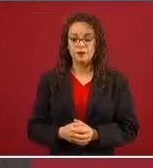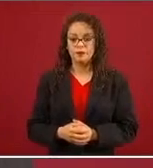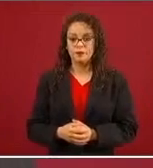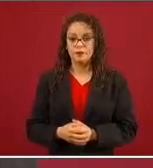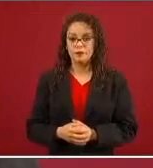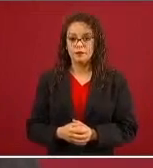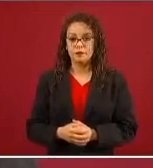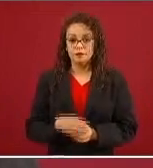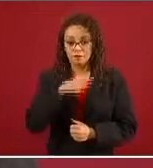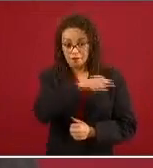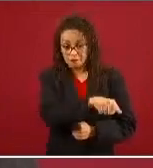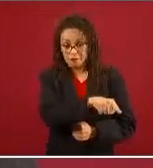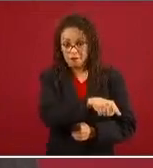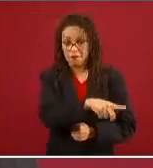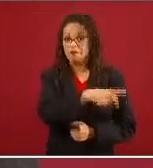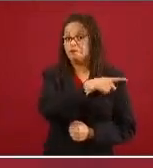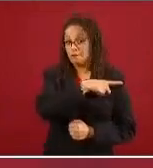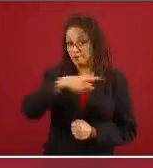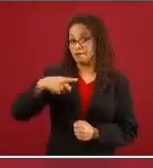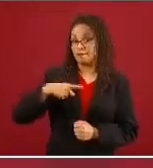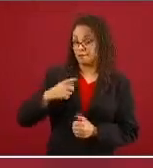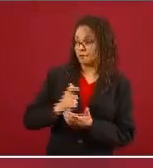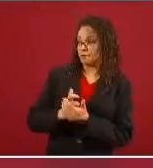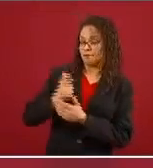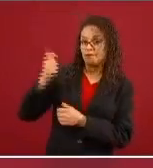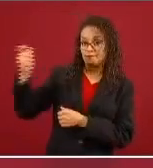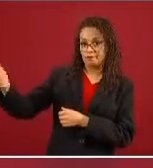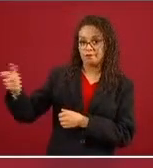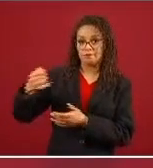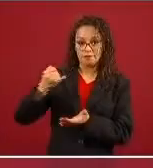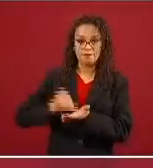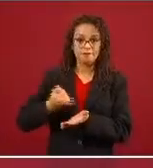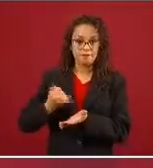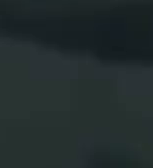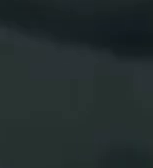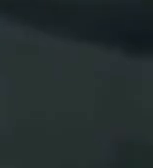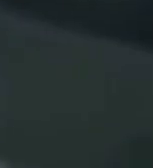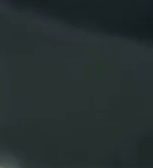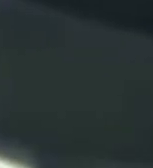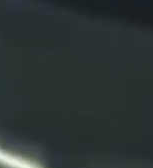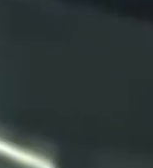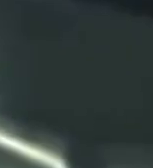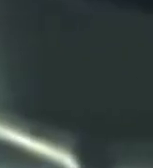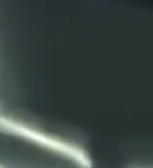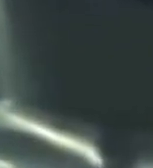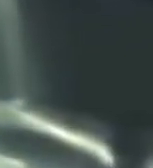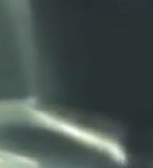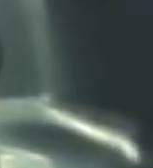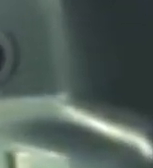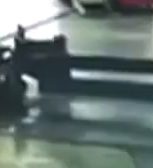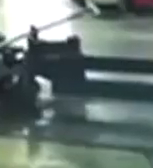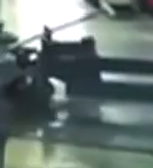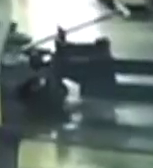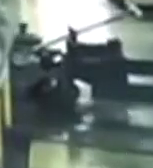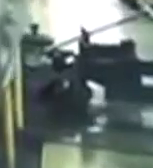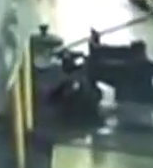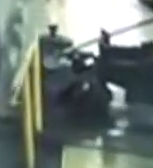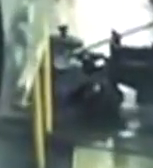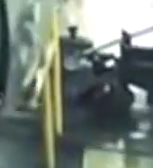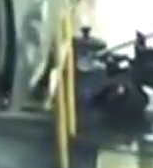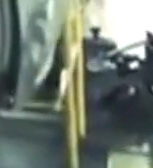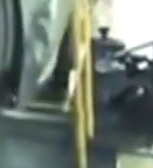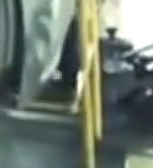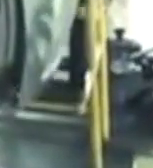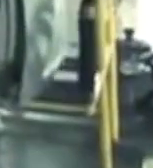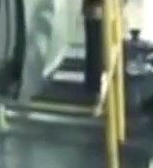deben dinero a la hacienda pública. López Obrador amagó con dar a conocer la lista